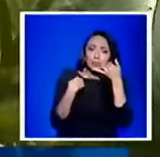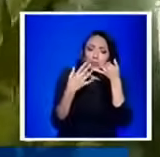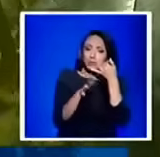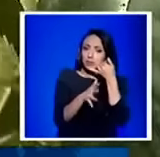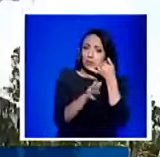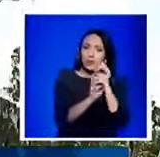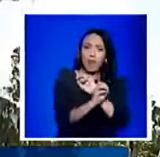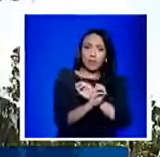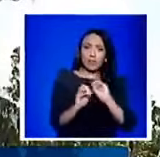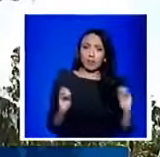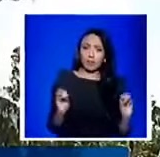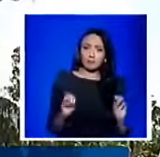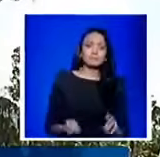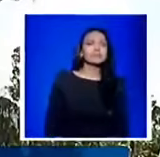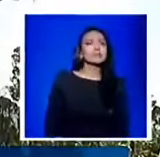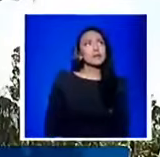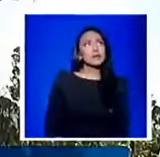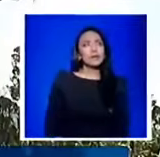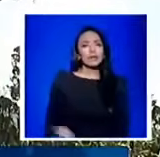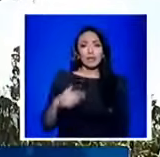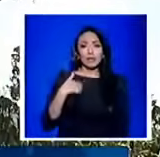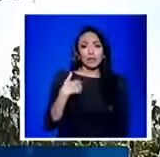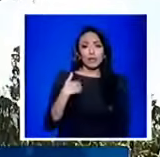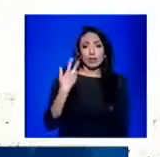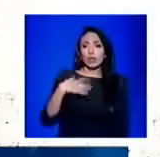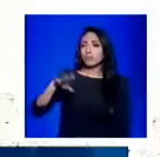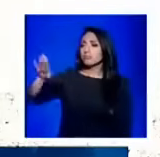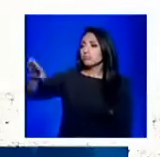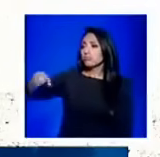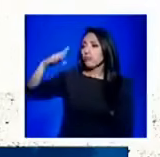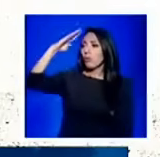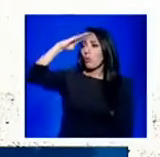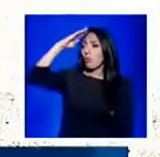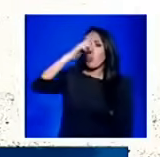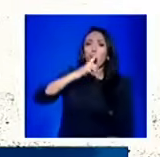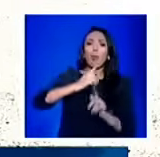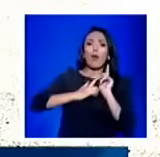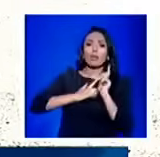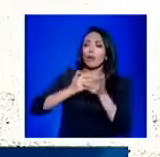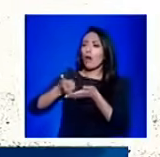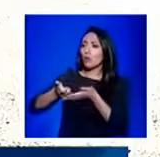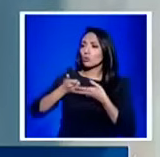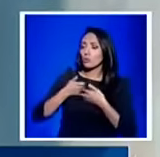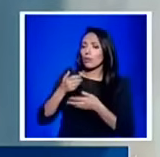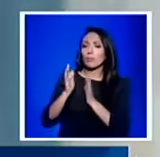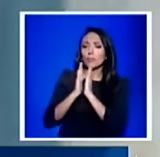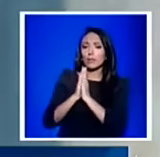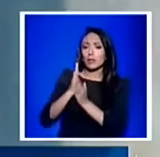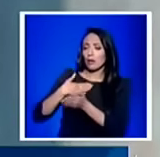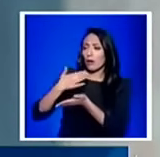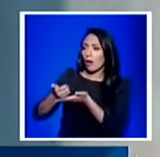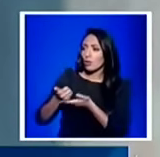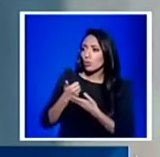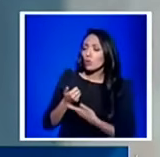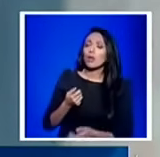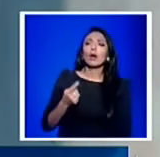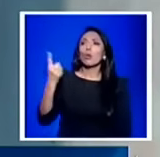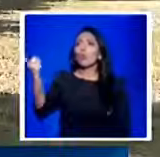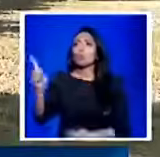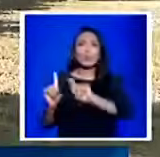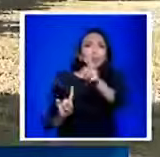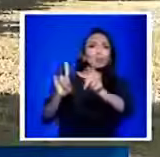respuesta. Al comunicarme con los guardias del parque, ese momento corriendo de un guardia a